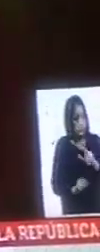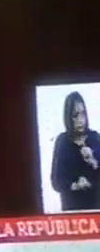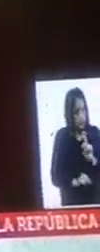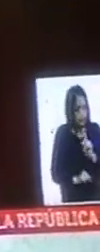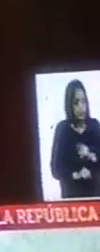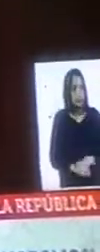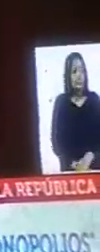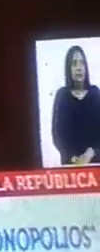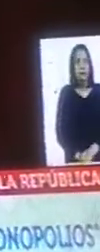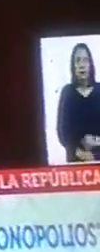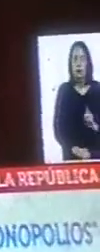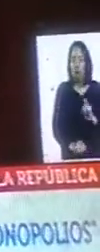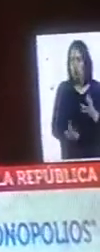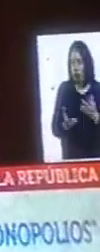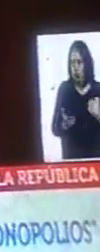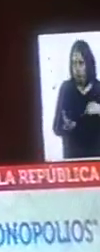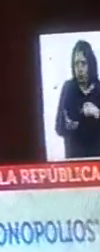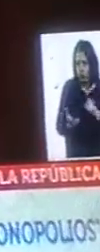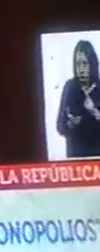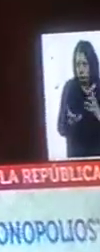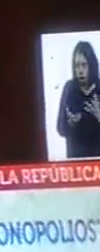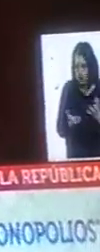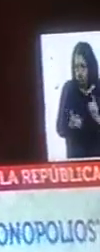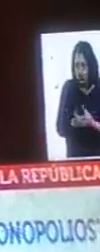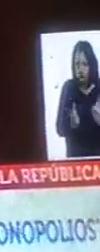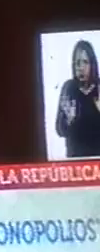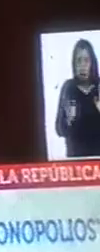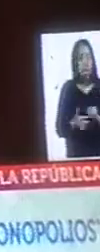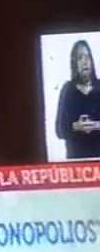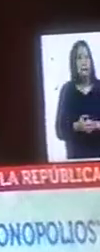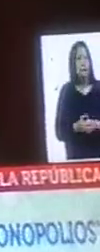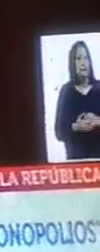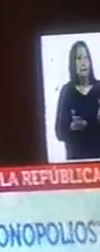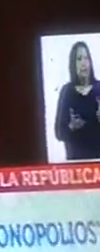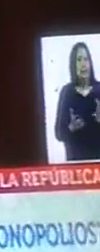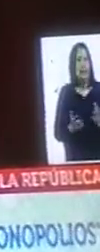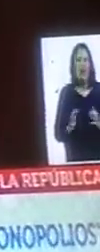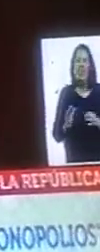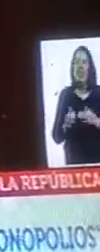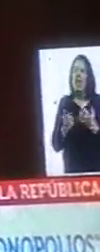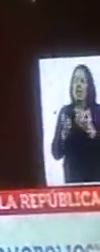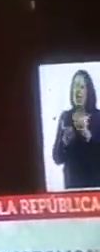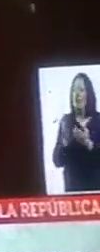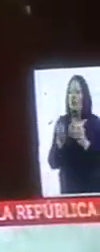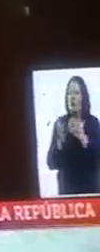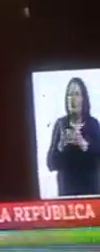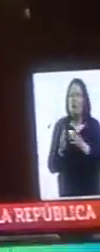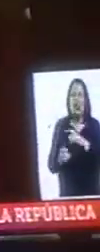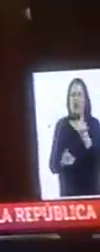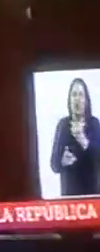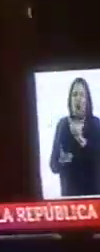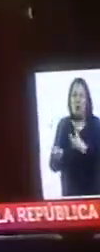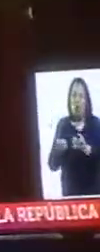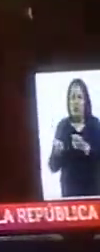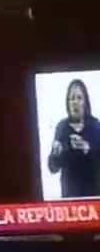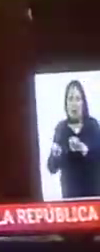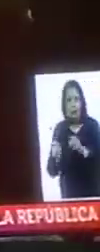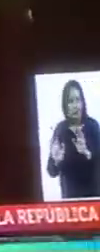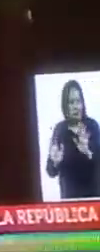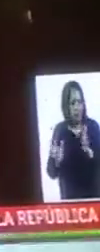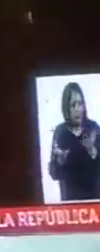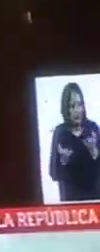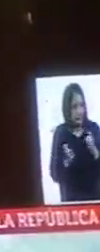no pretendemos ni remotamente estatizar ninguna economía ni hacer una política de